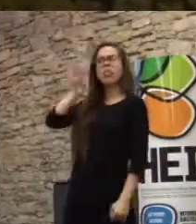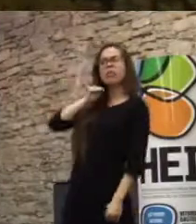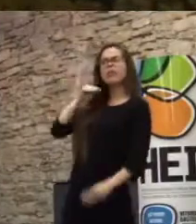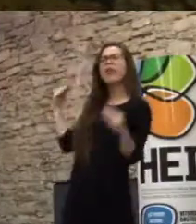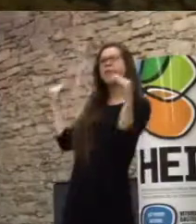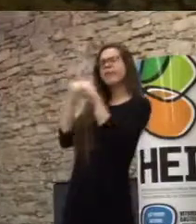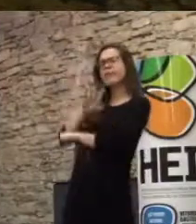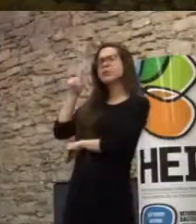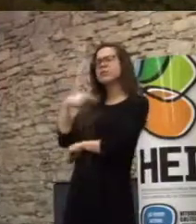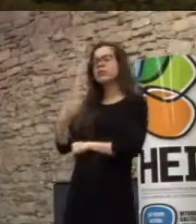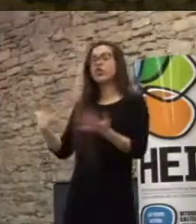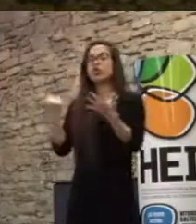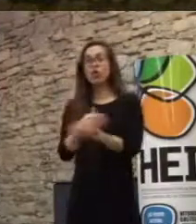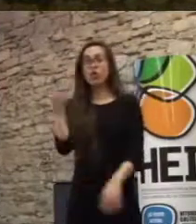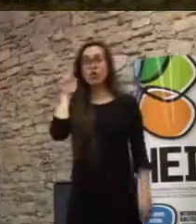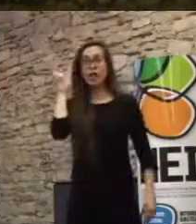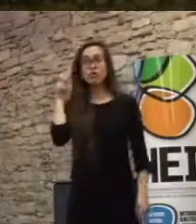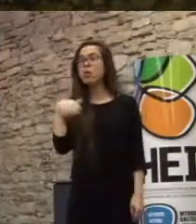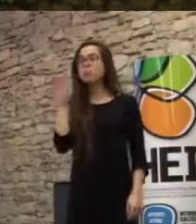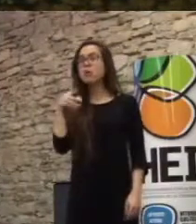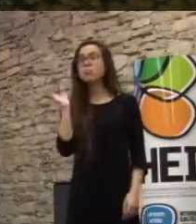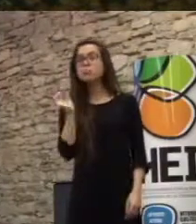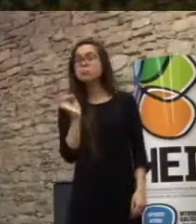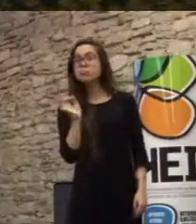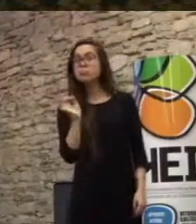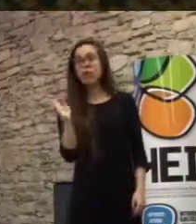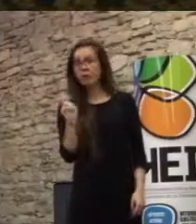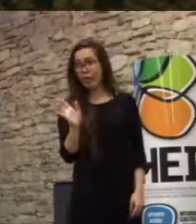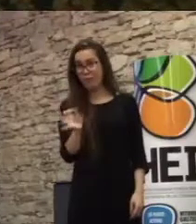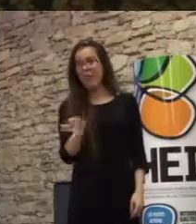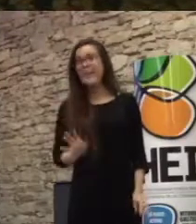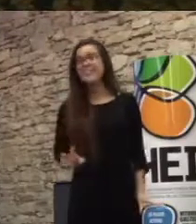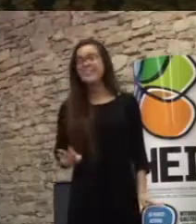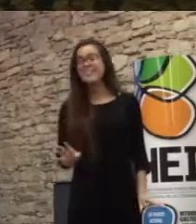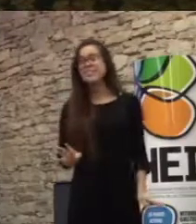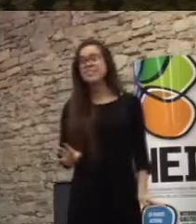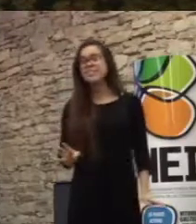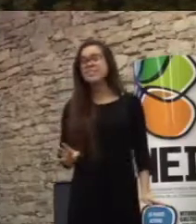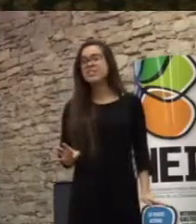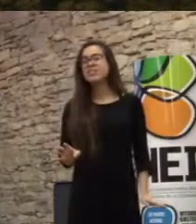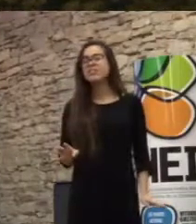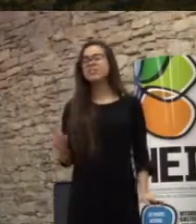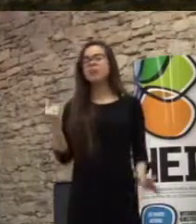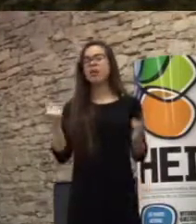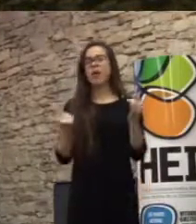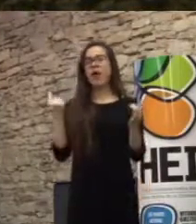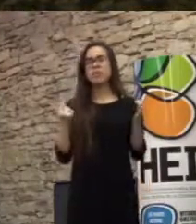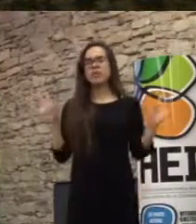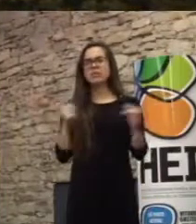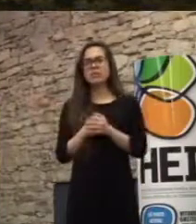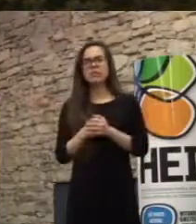entendéis exactamente todo lo que hoy de verdad os suenan cosas de esas no no no no yo eso no es lo que te